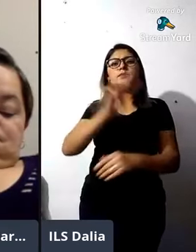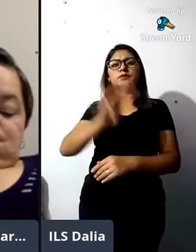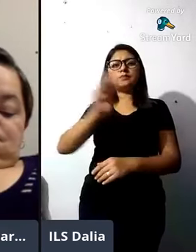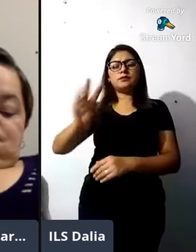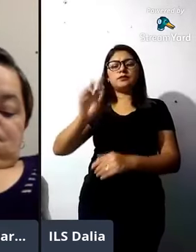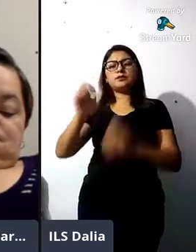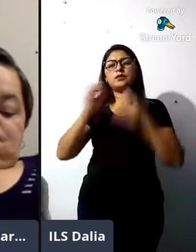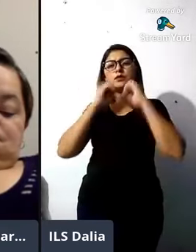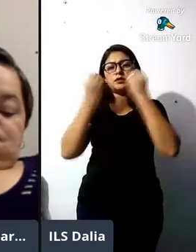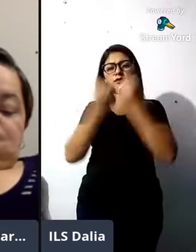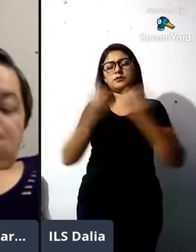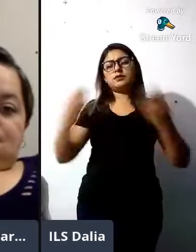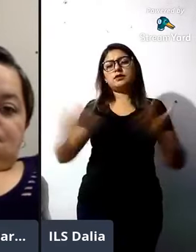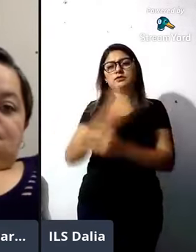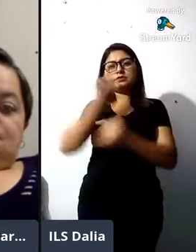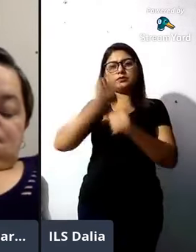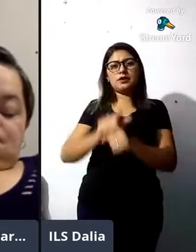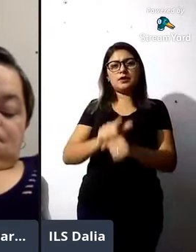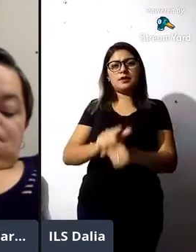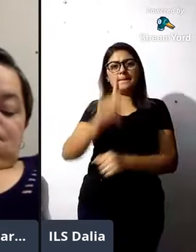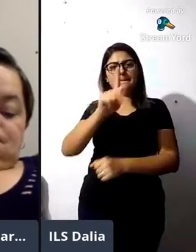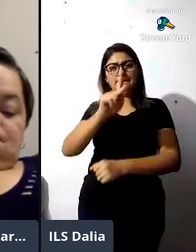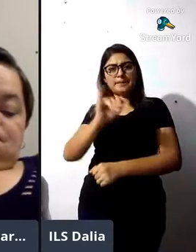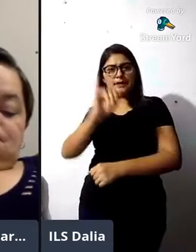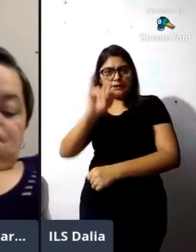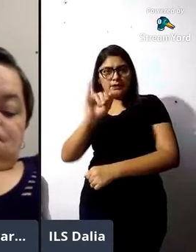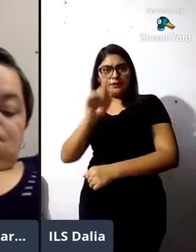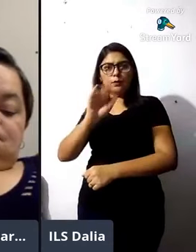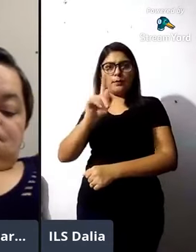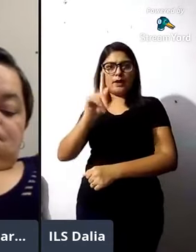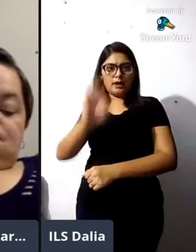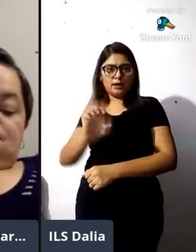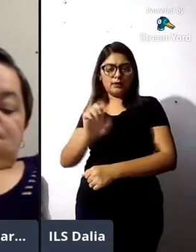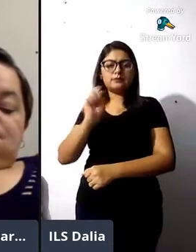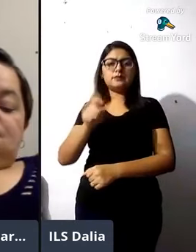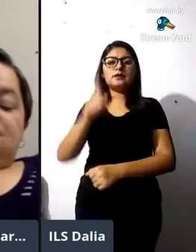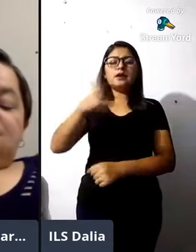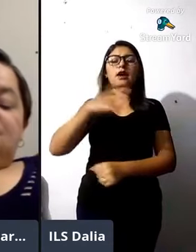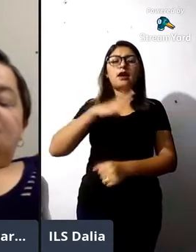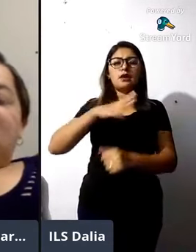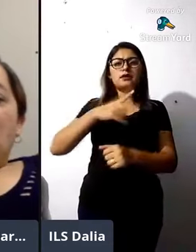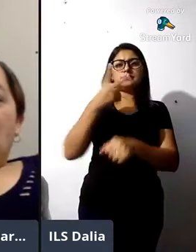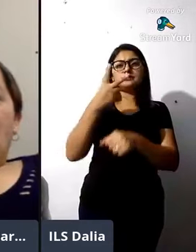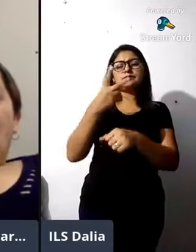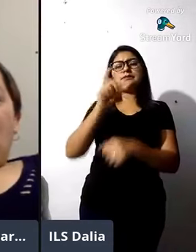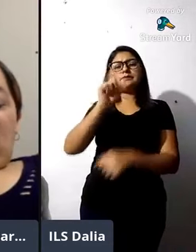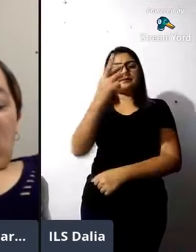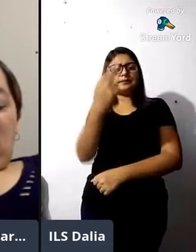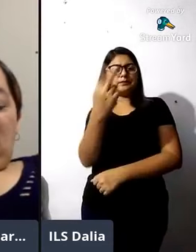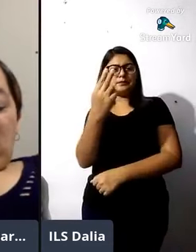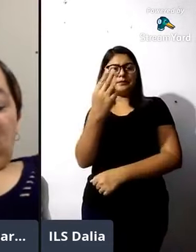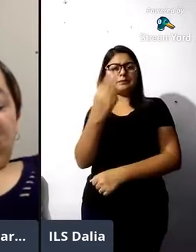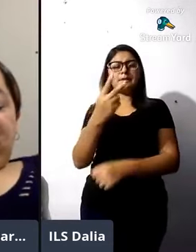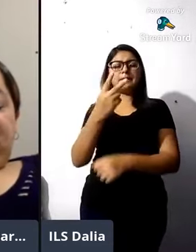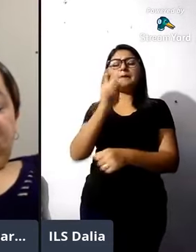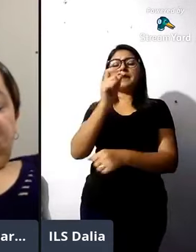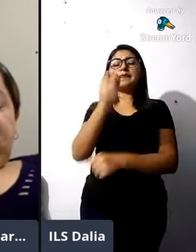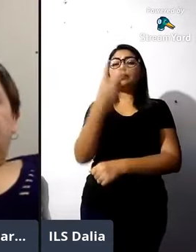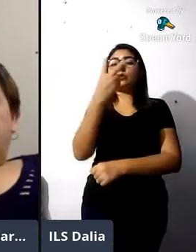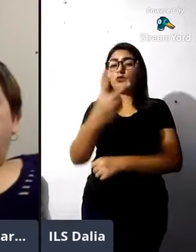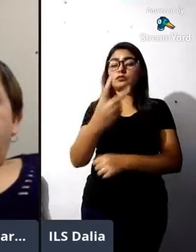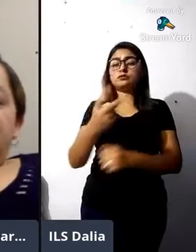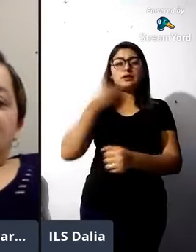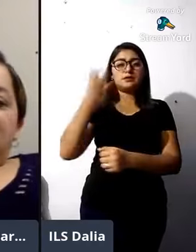Mujeres Priista, ONPRI. Fue delegada en la 22ª Asamblea Ordinaria del Partido en la mesa del